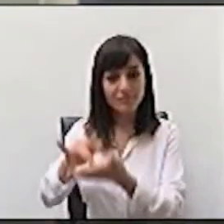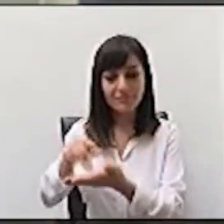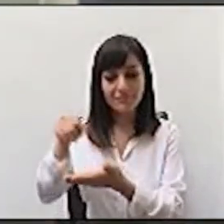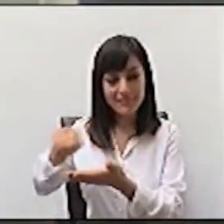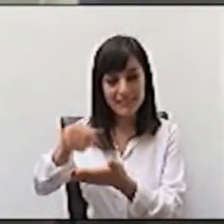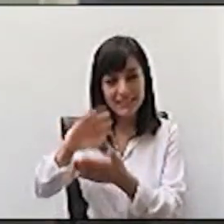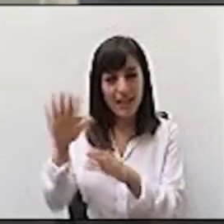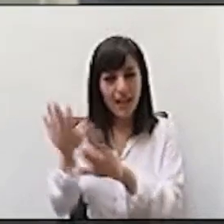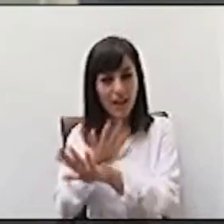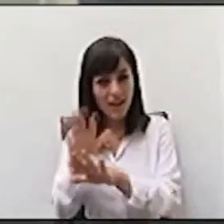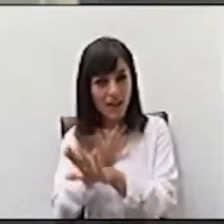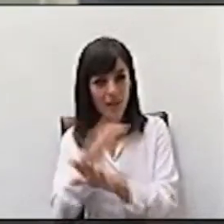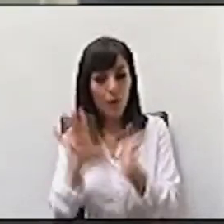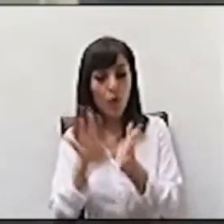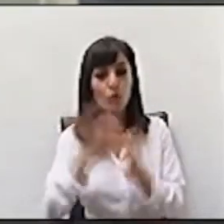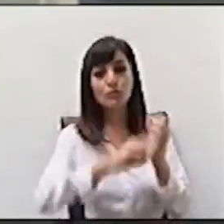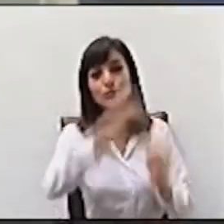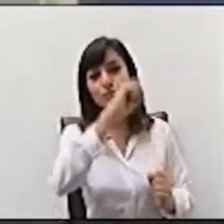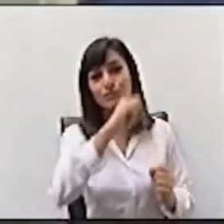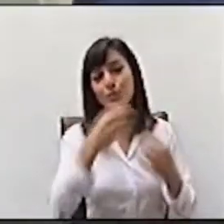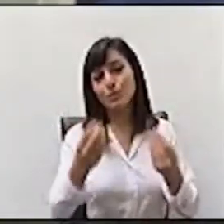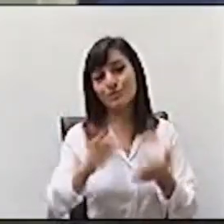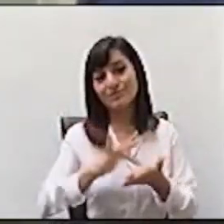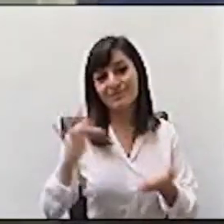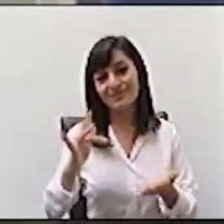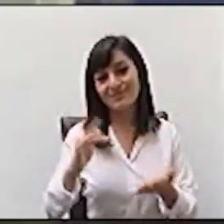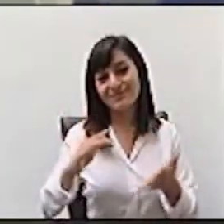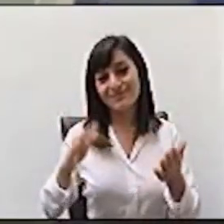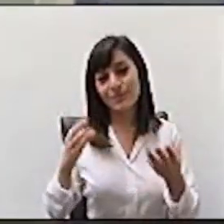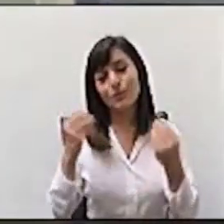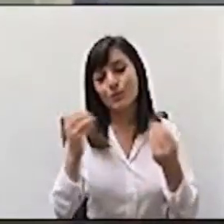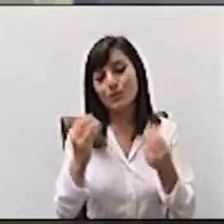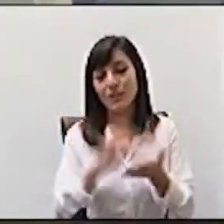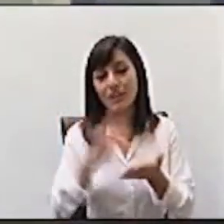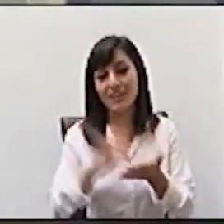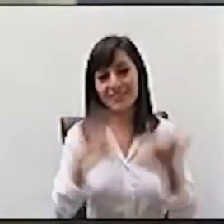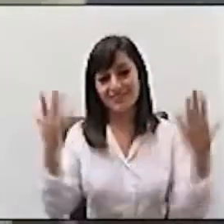reforma constitucional. Muchas gracias, Miguel. Muchas gracias a